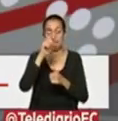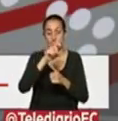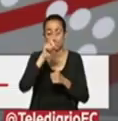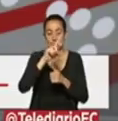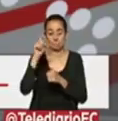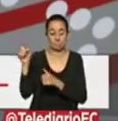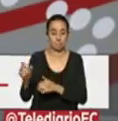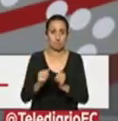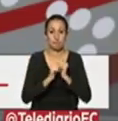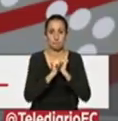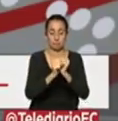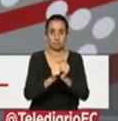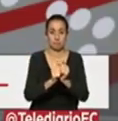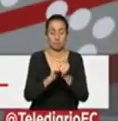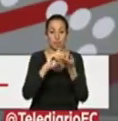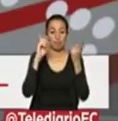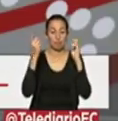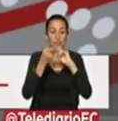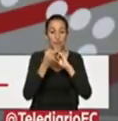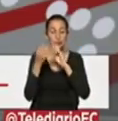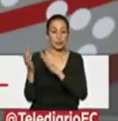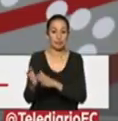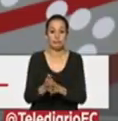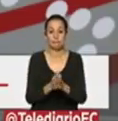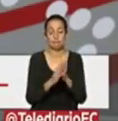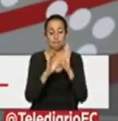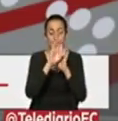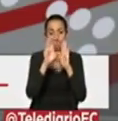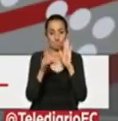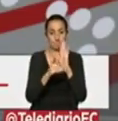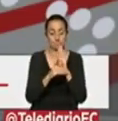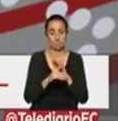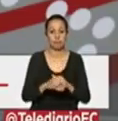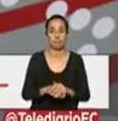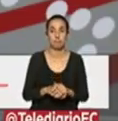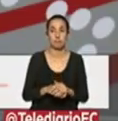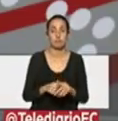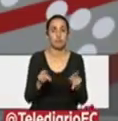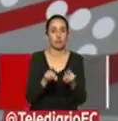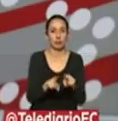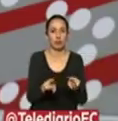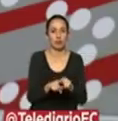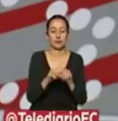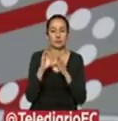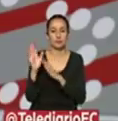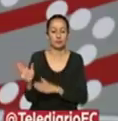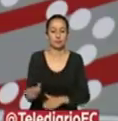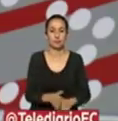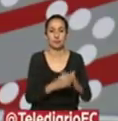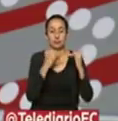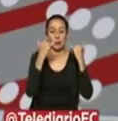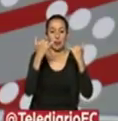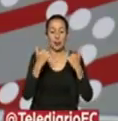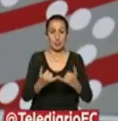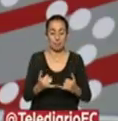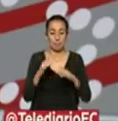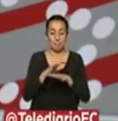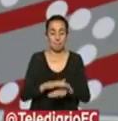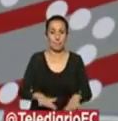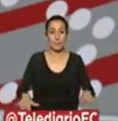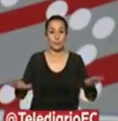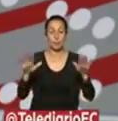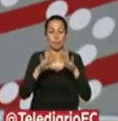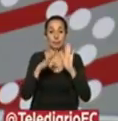reforma estructural del Estado que se vendrá cuando tengamos que reformar la Constitución. Es lógico, se viene la reforma a la Constitución